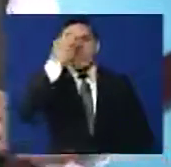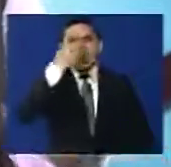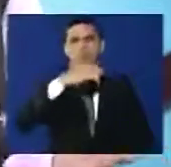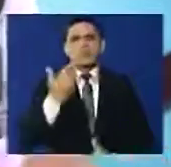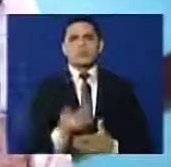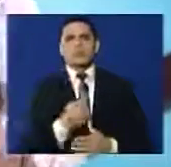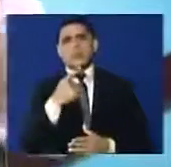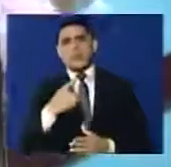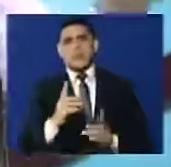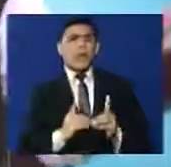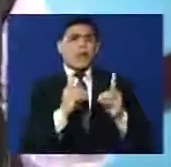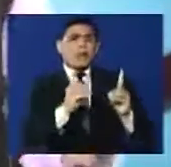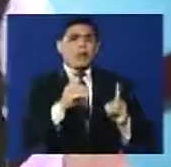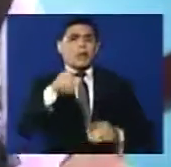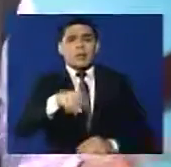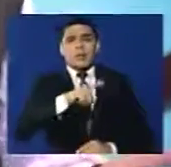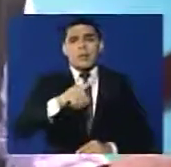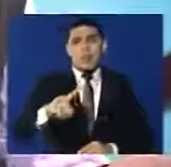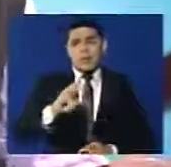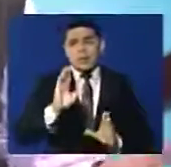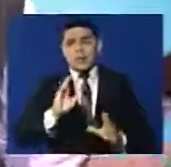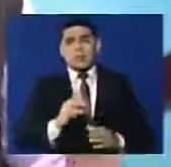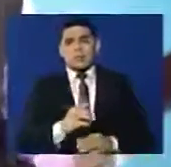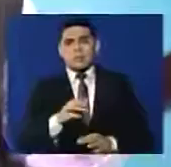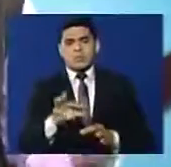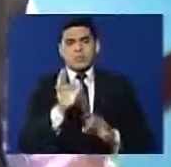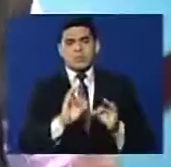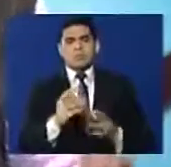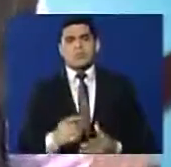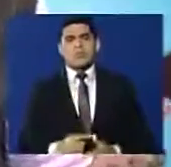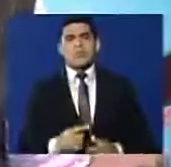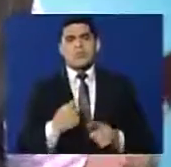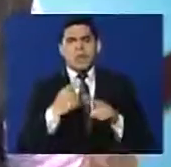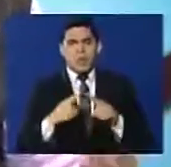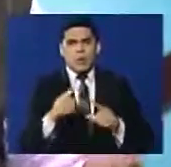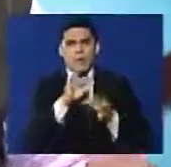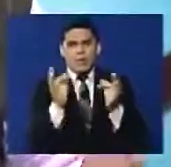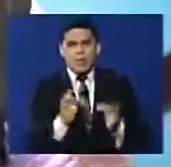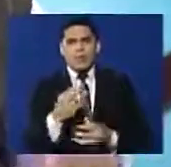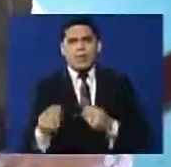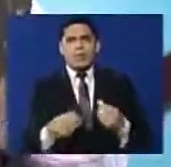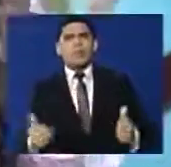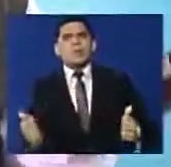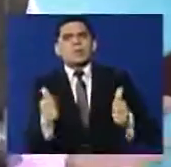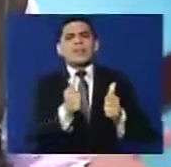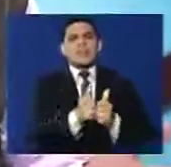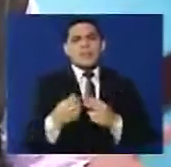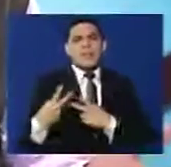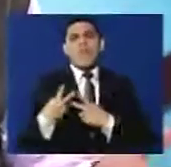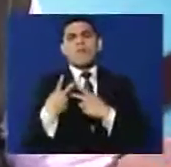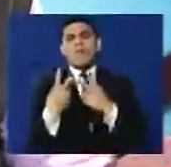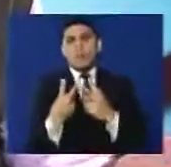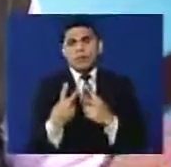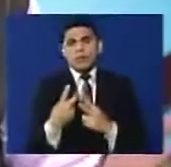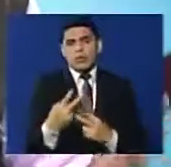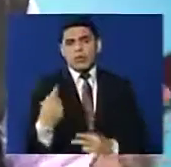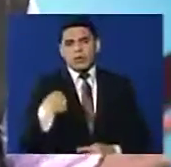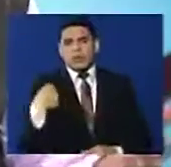importa o no aparecer con este o con el otro candidato. Y hay otra manera de acercarse que es la voluntaria,